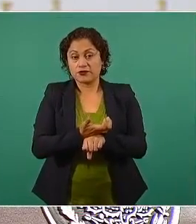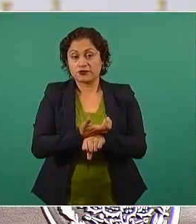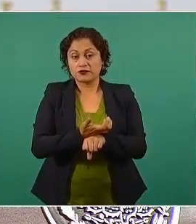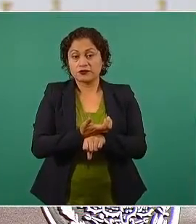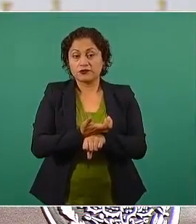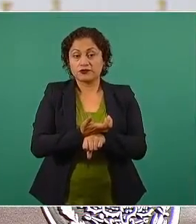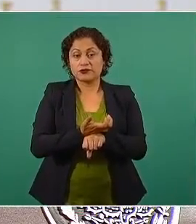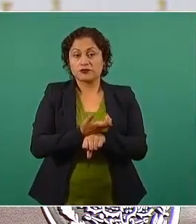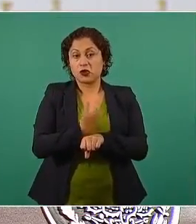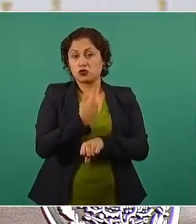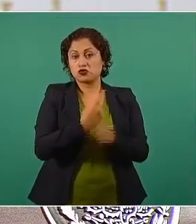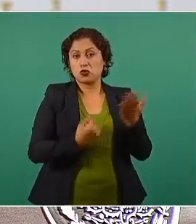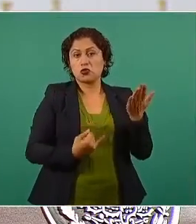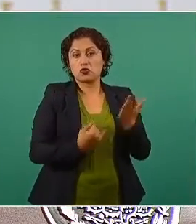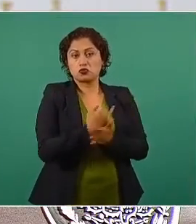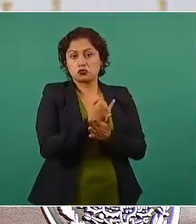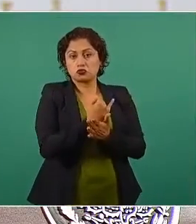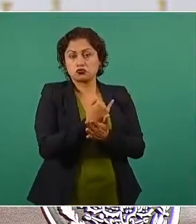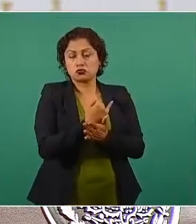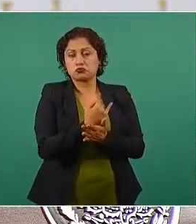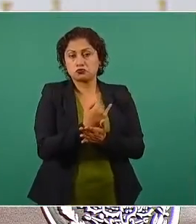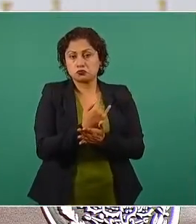con una consulta